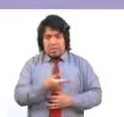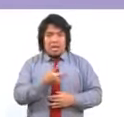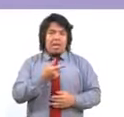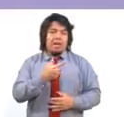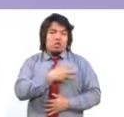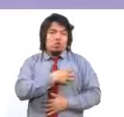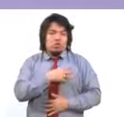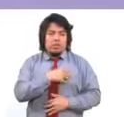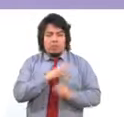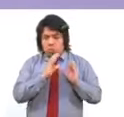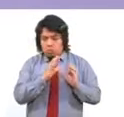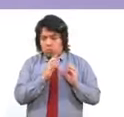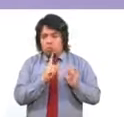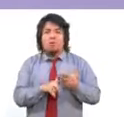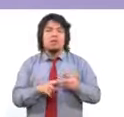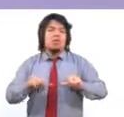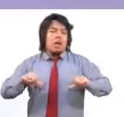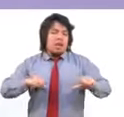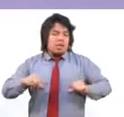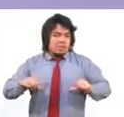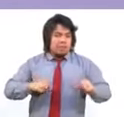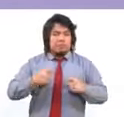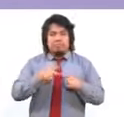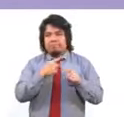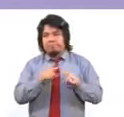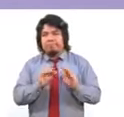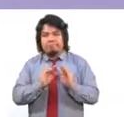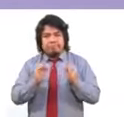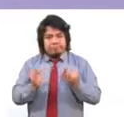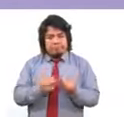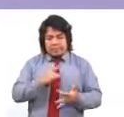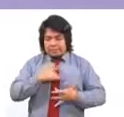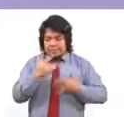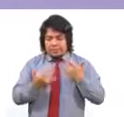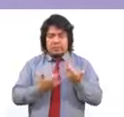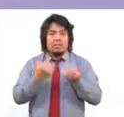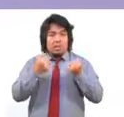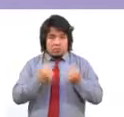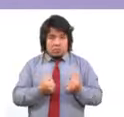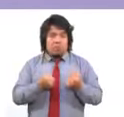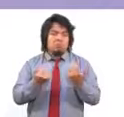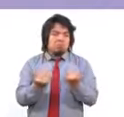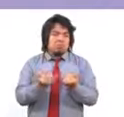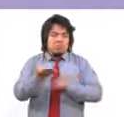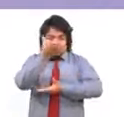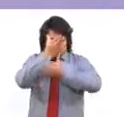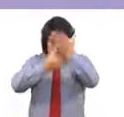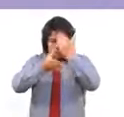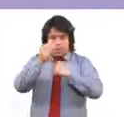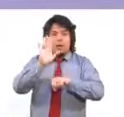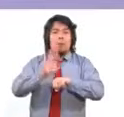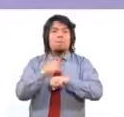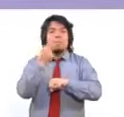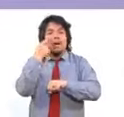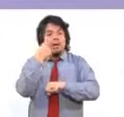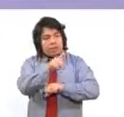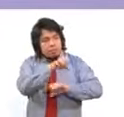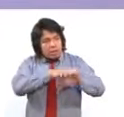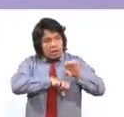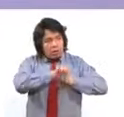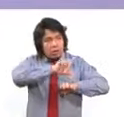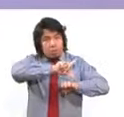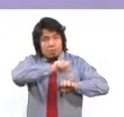como actividades que le permitan darle la protección y capacitación para que pueda acceder a un empleo.